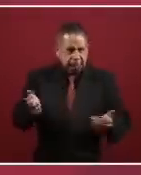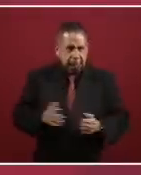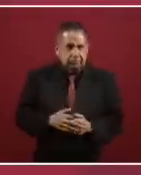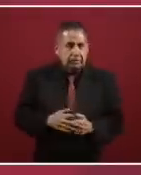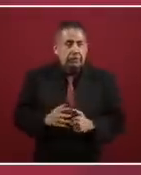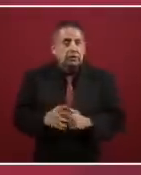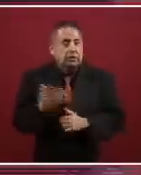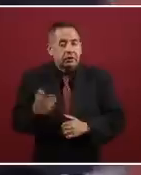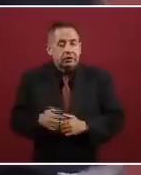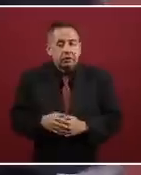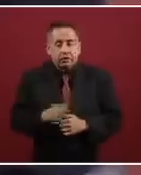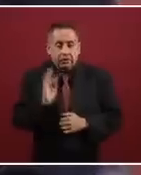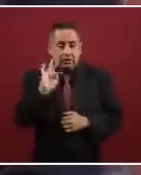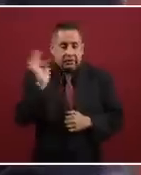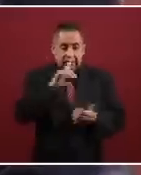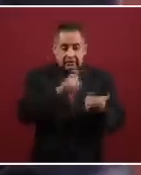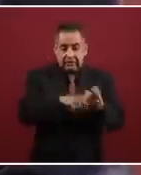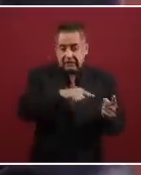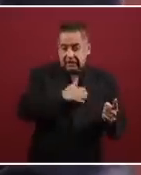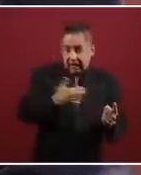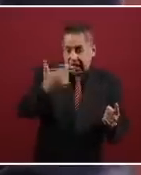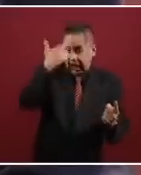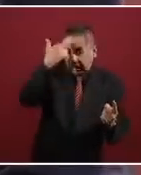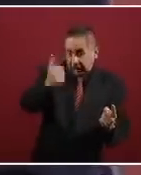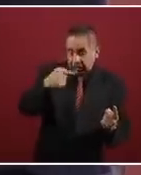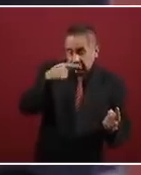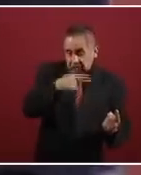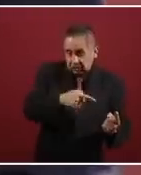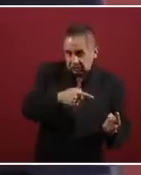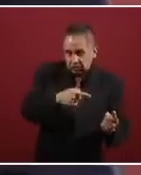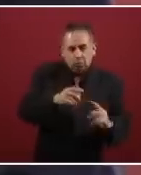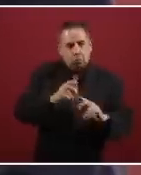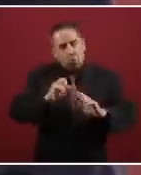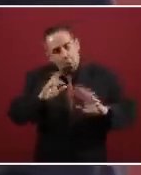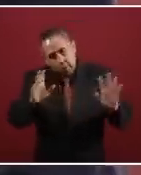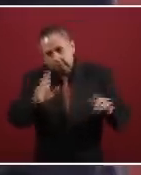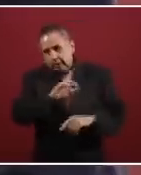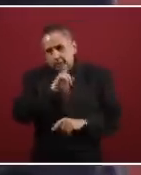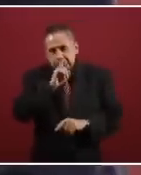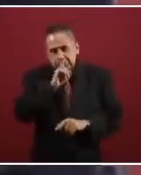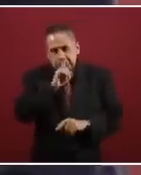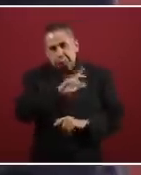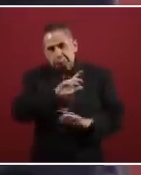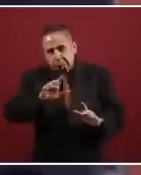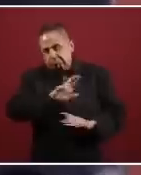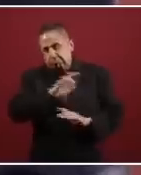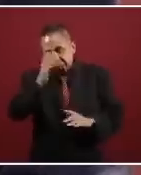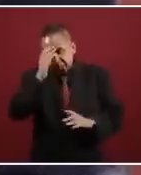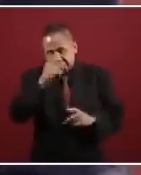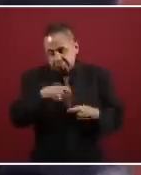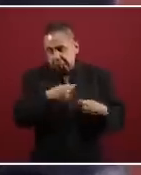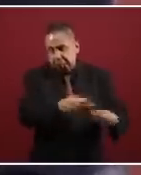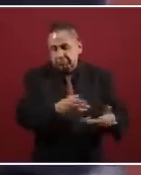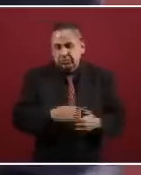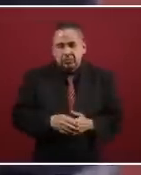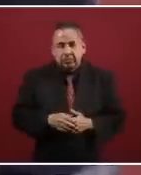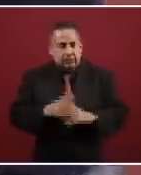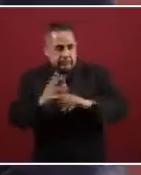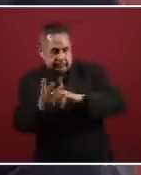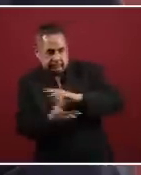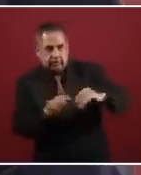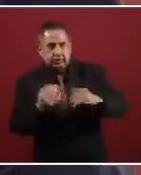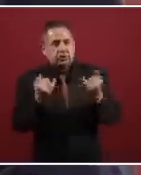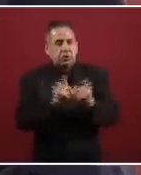porque si ellos tienen razón, hay que reconocerlo, como también pedimos